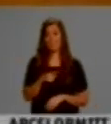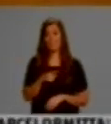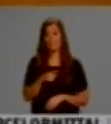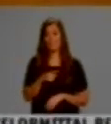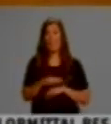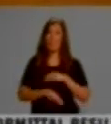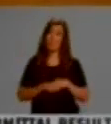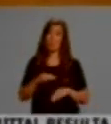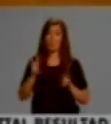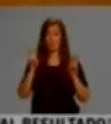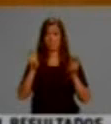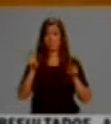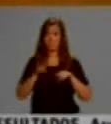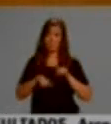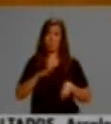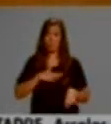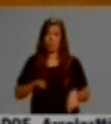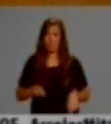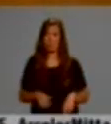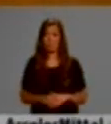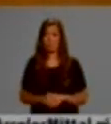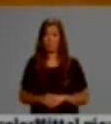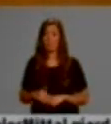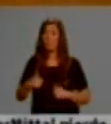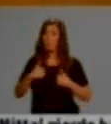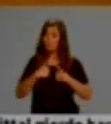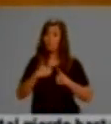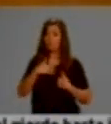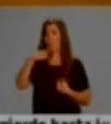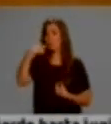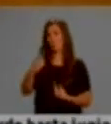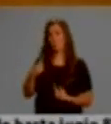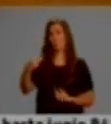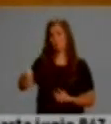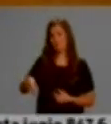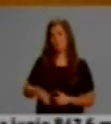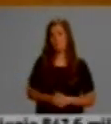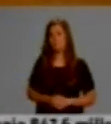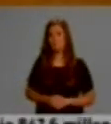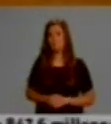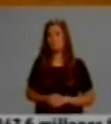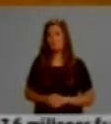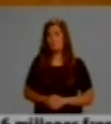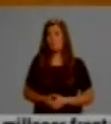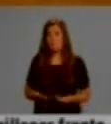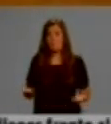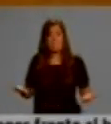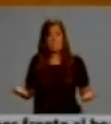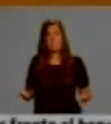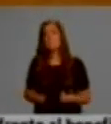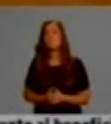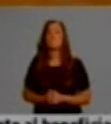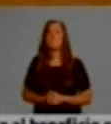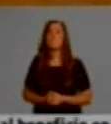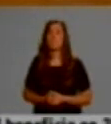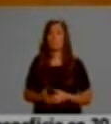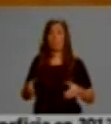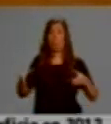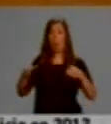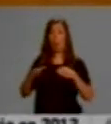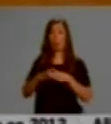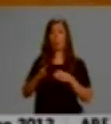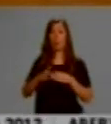Hacemos lo que podemos. Yo le quiero decir, presidente, en palabras de una de un